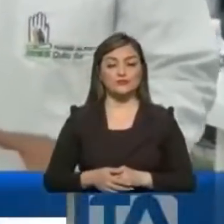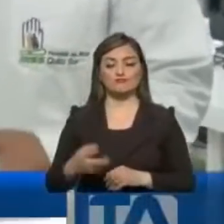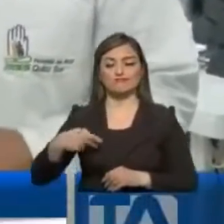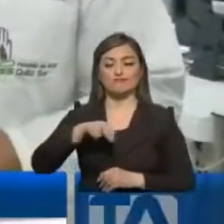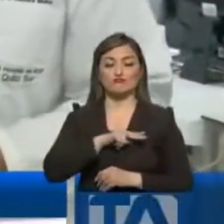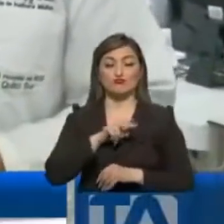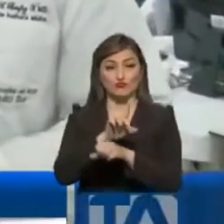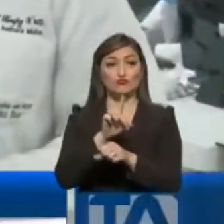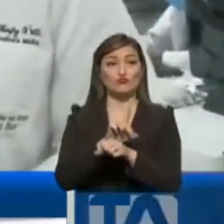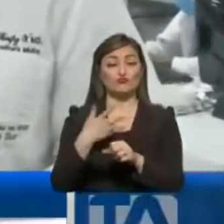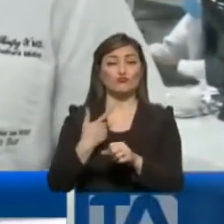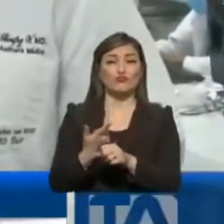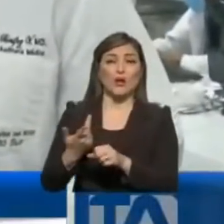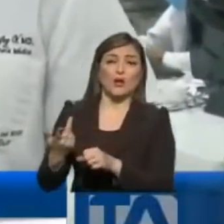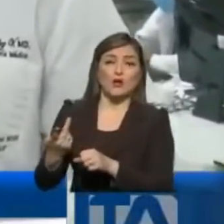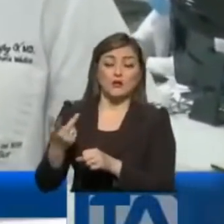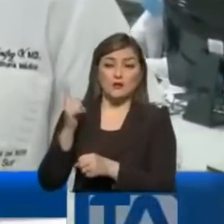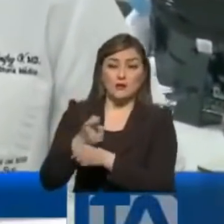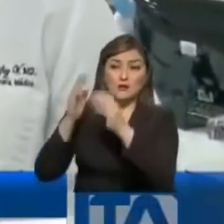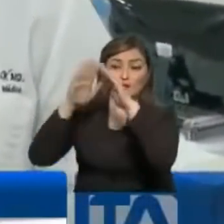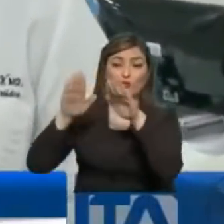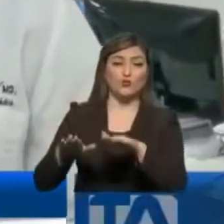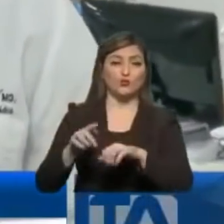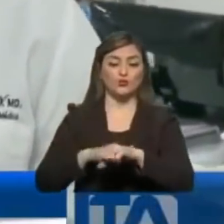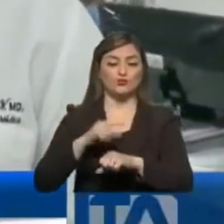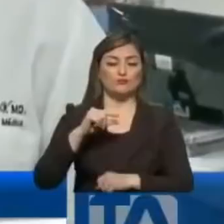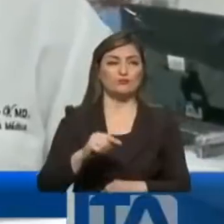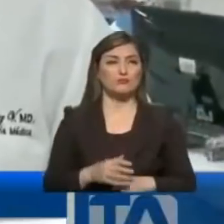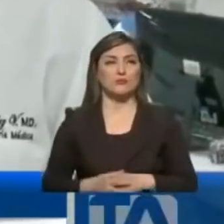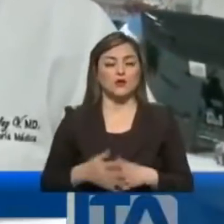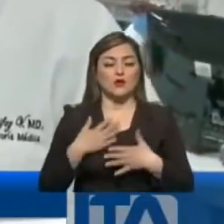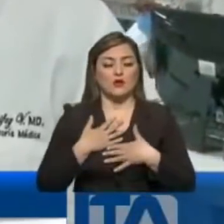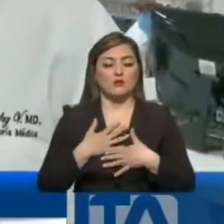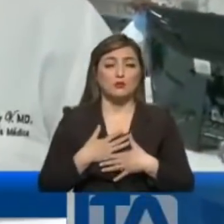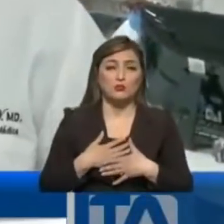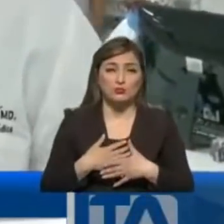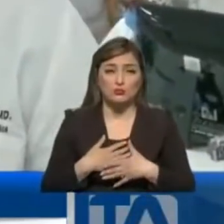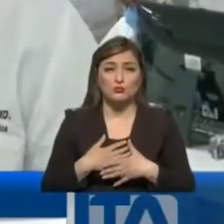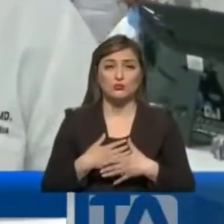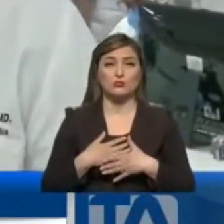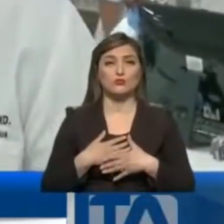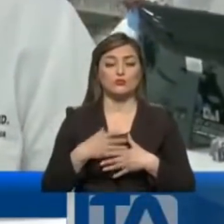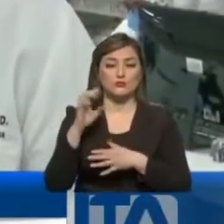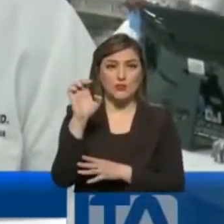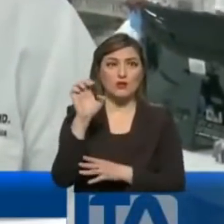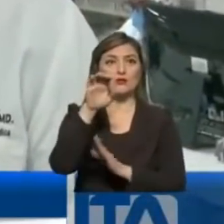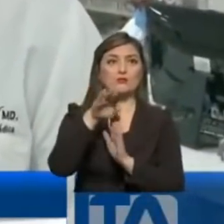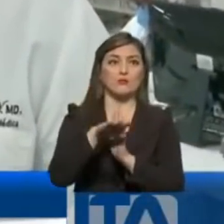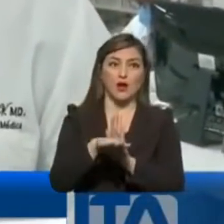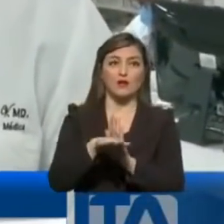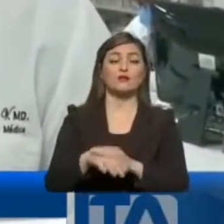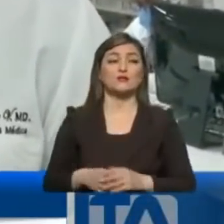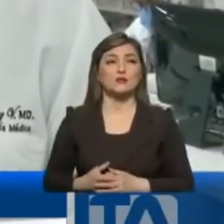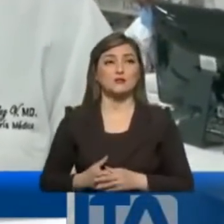que indicamos que un confinamiento corto simplemente nos deja refrescar o nos deja que el servicio de emergencia tome un